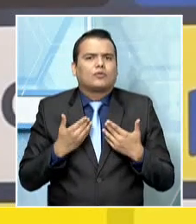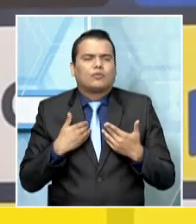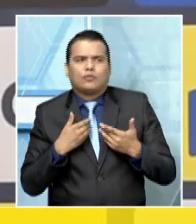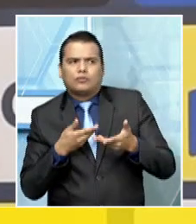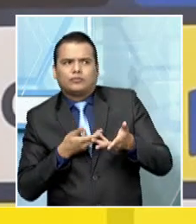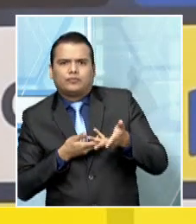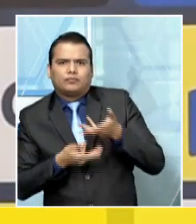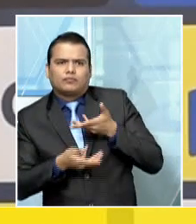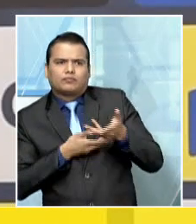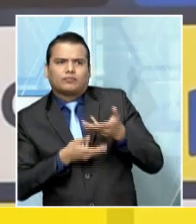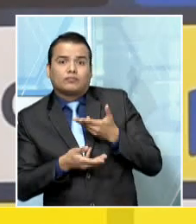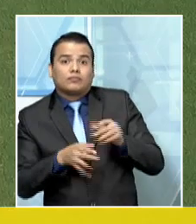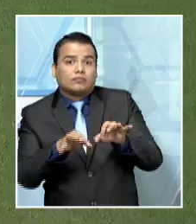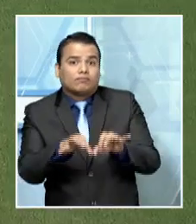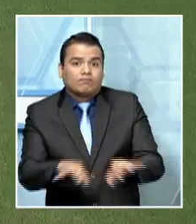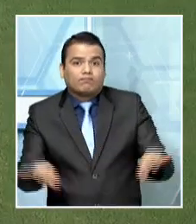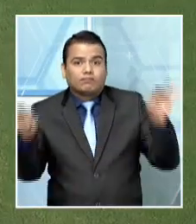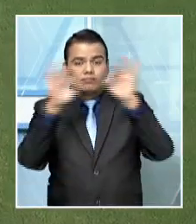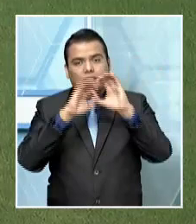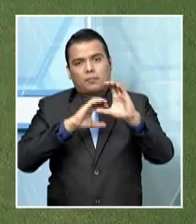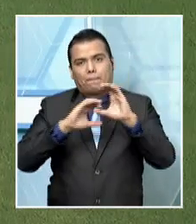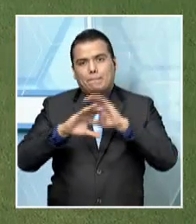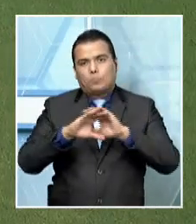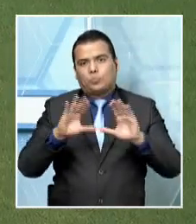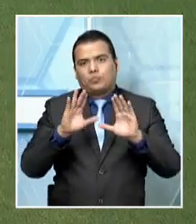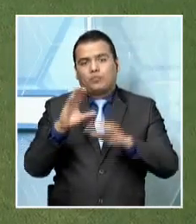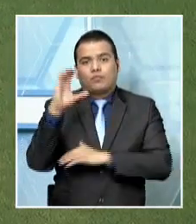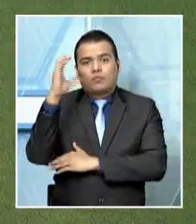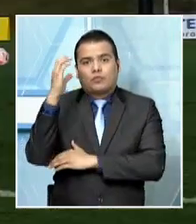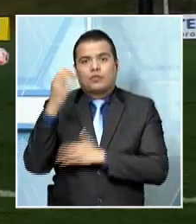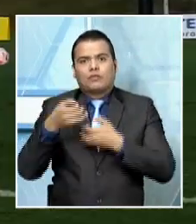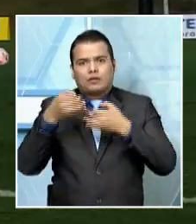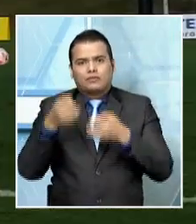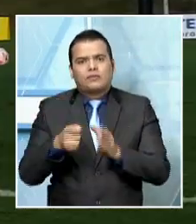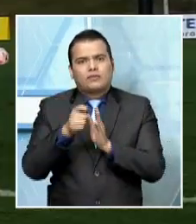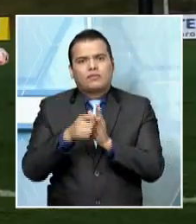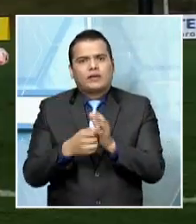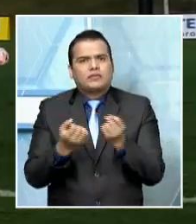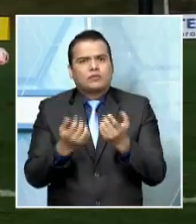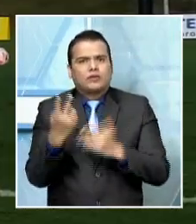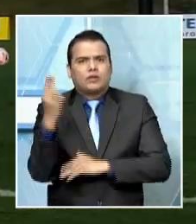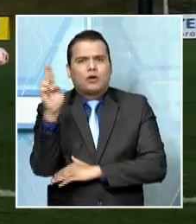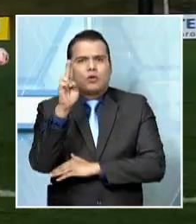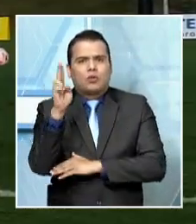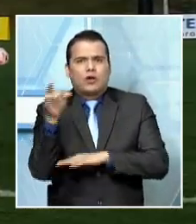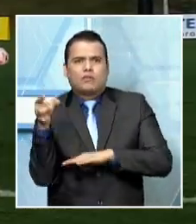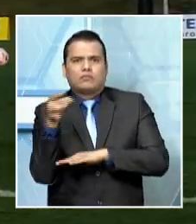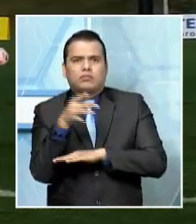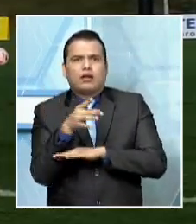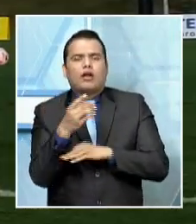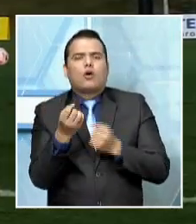creo que la comunicación va a ser muy importante colombia le ha convertido una docena de goles uruguay en barranquilla por la eliminatoria